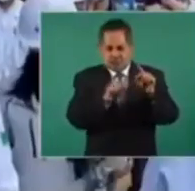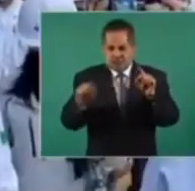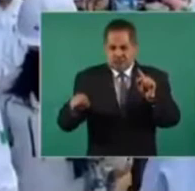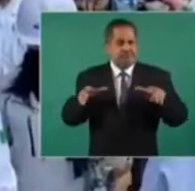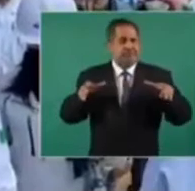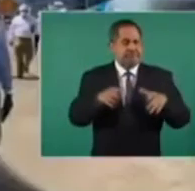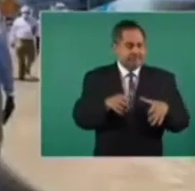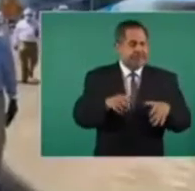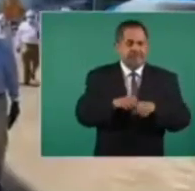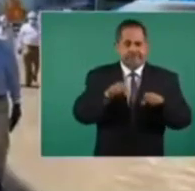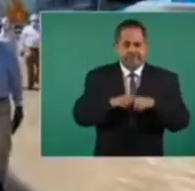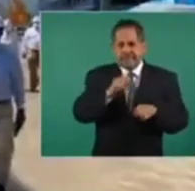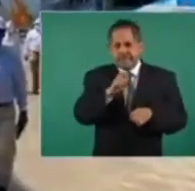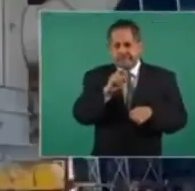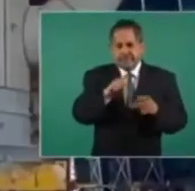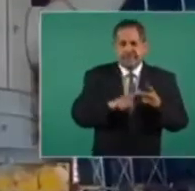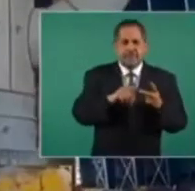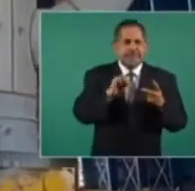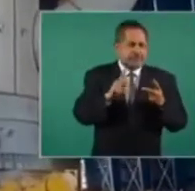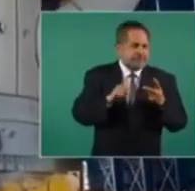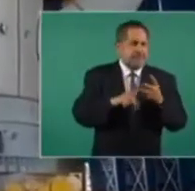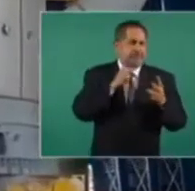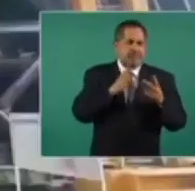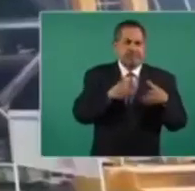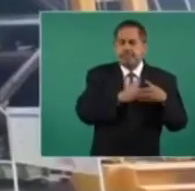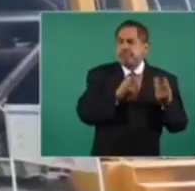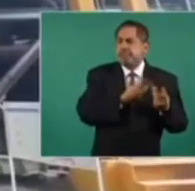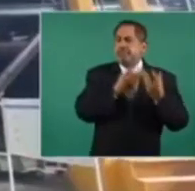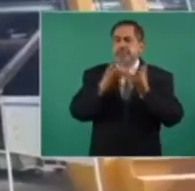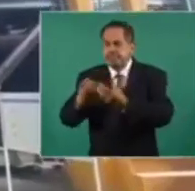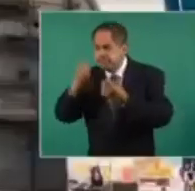la CENER, IMP y Pemex verificaron el avance de los procesos de